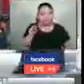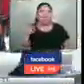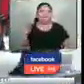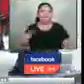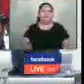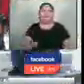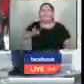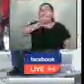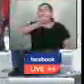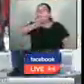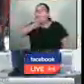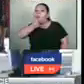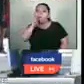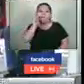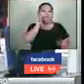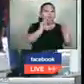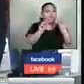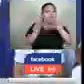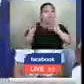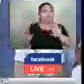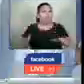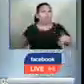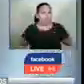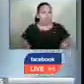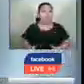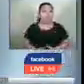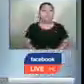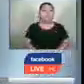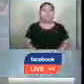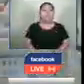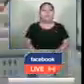de nuestros equipos verificó la situación.